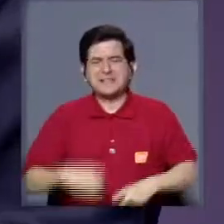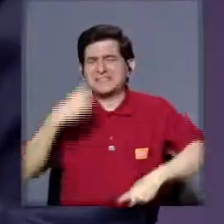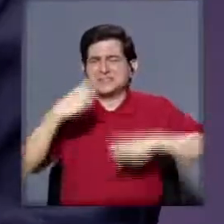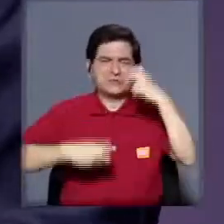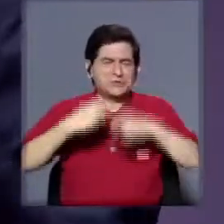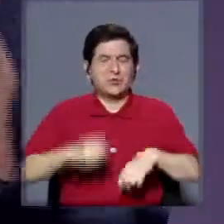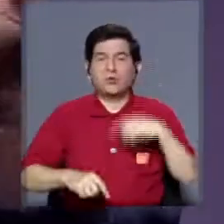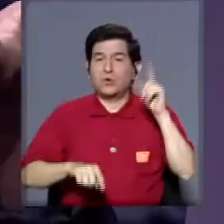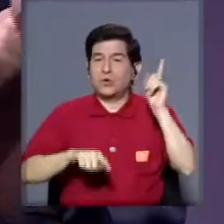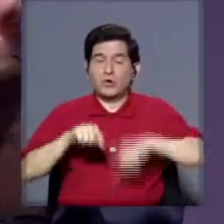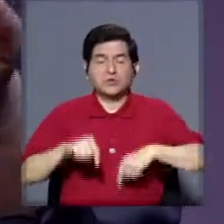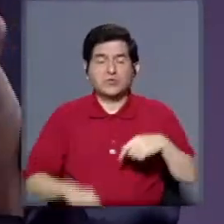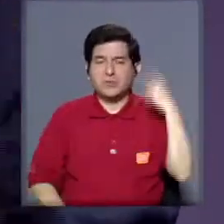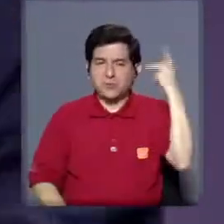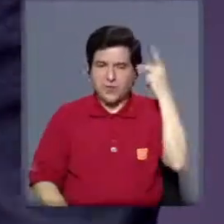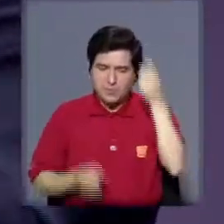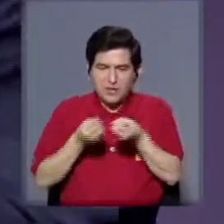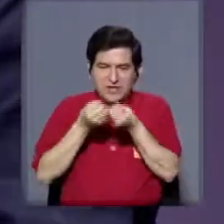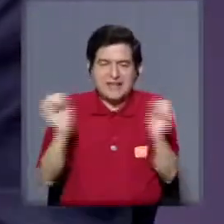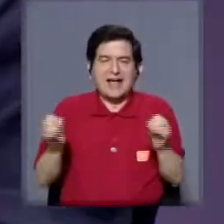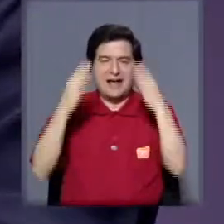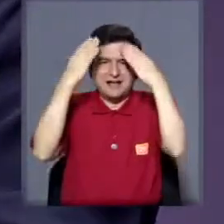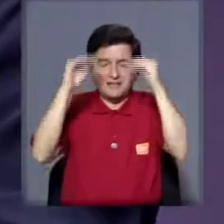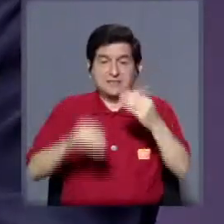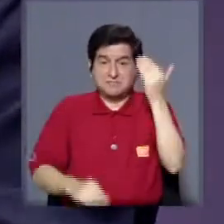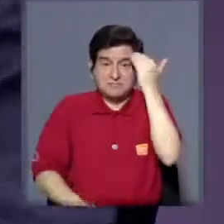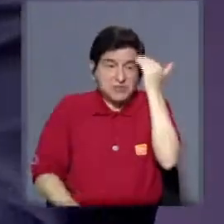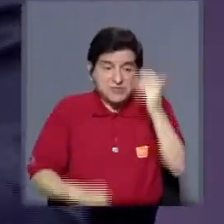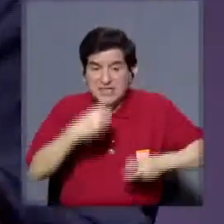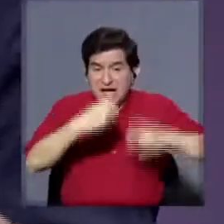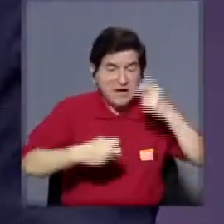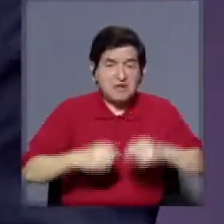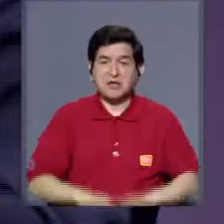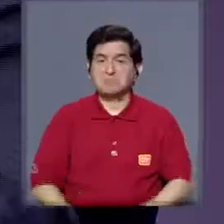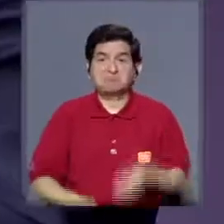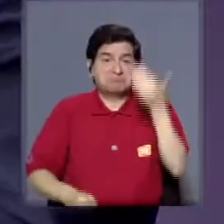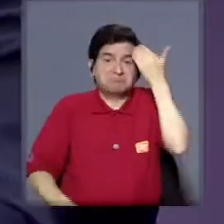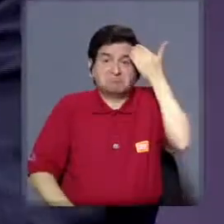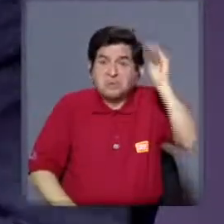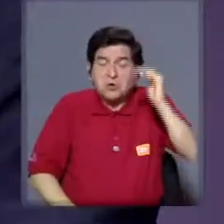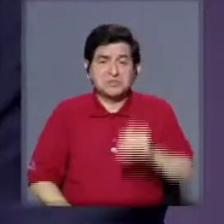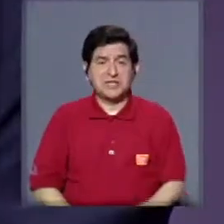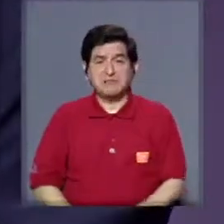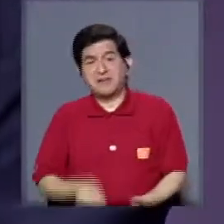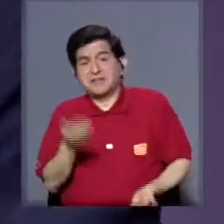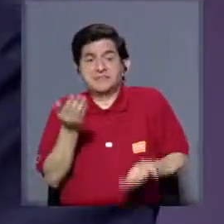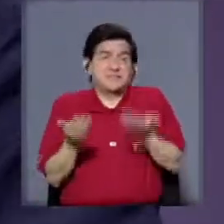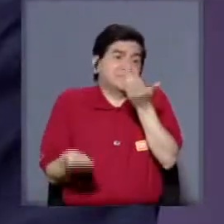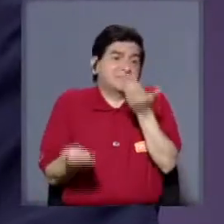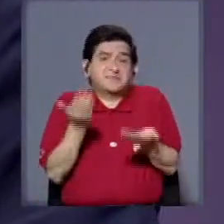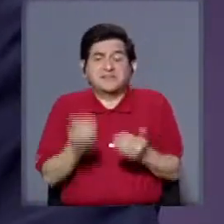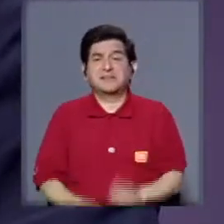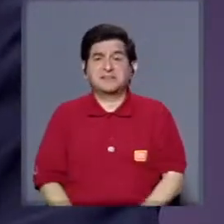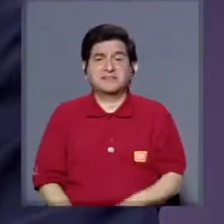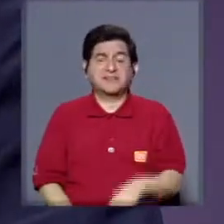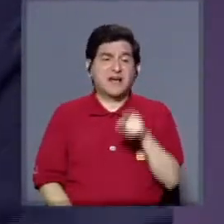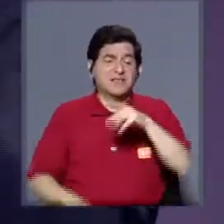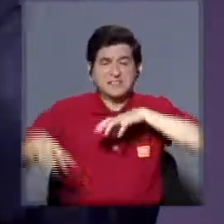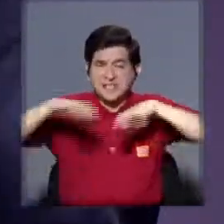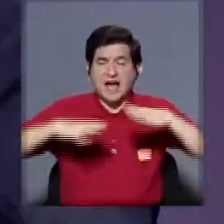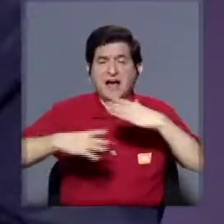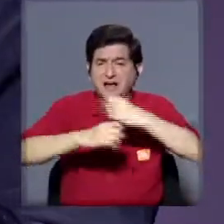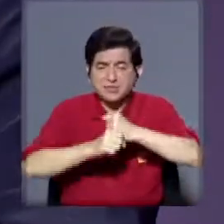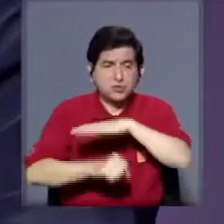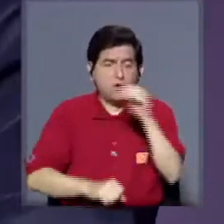puede hacer política sin información si no sabemos cuál es el problema no sabemos con cuál podría ser eventualmente la acción